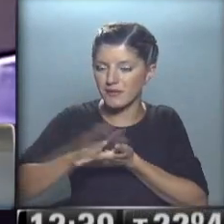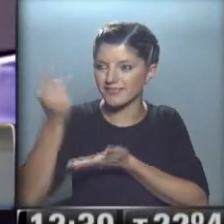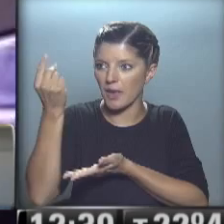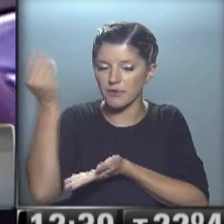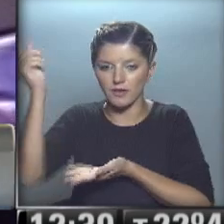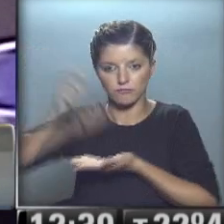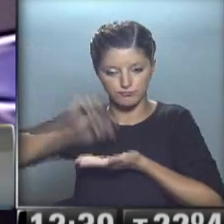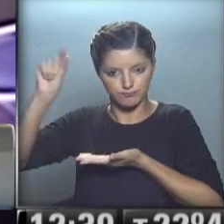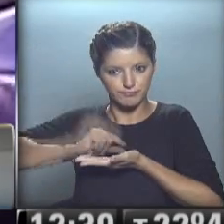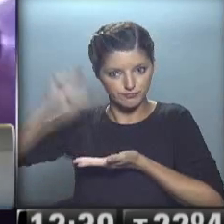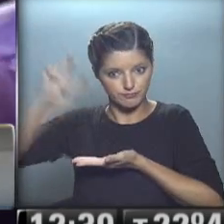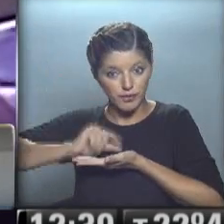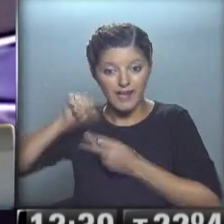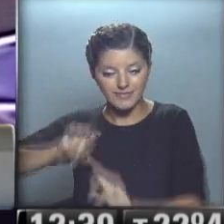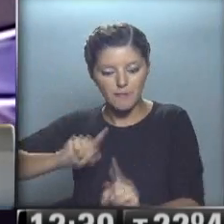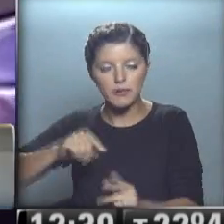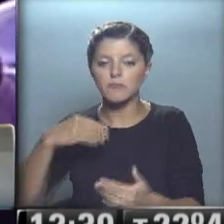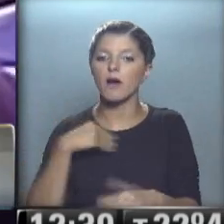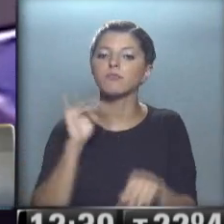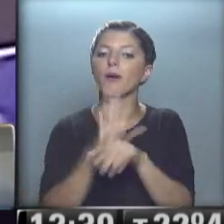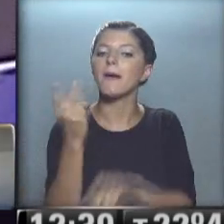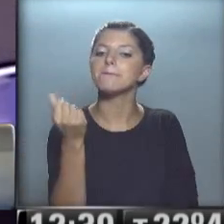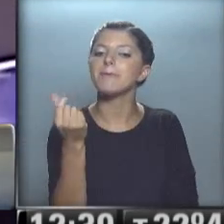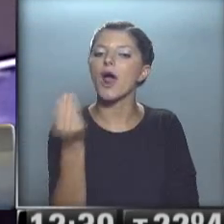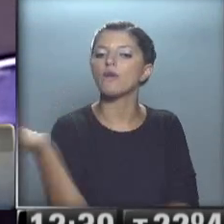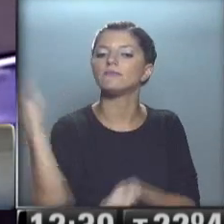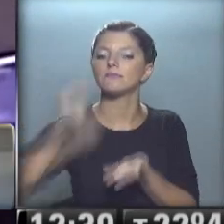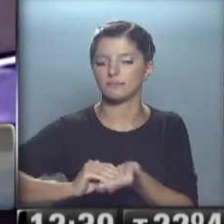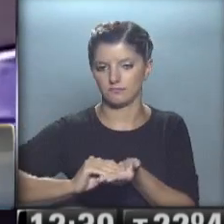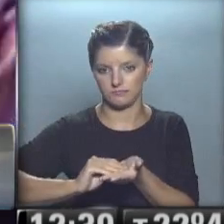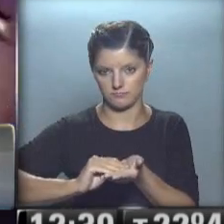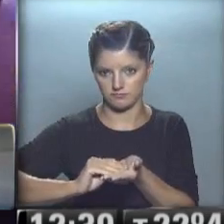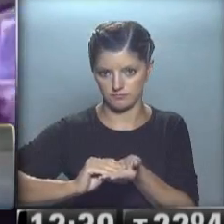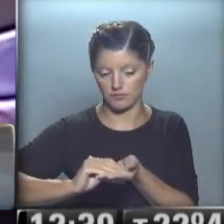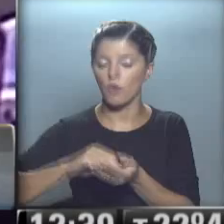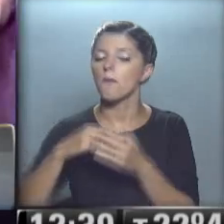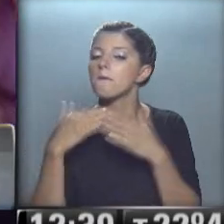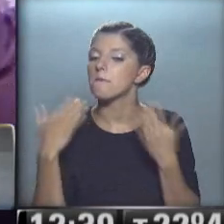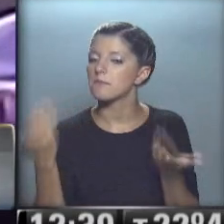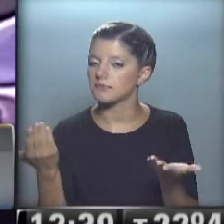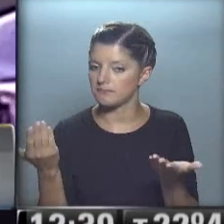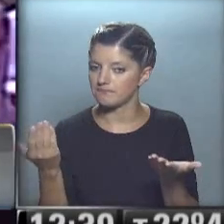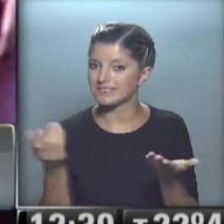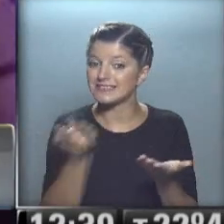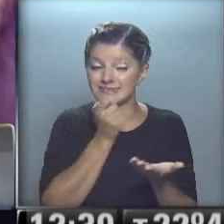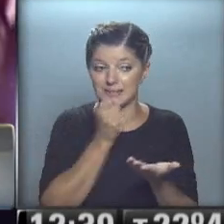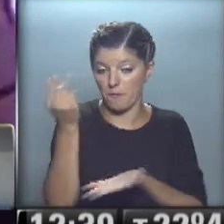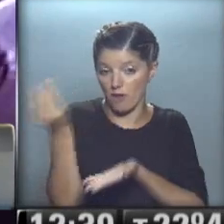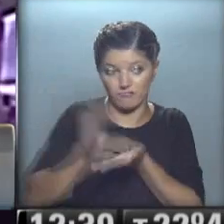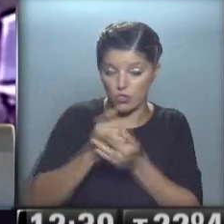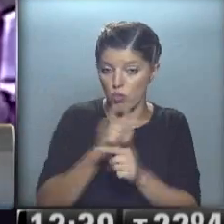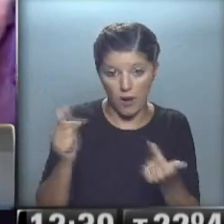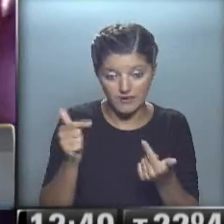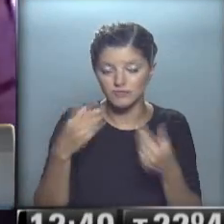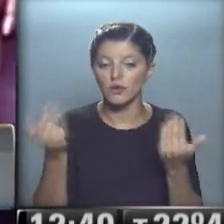ingresos tengan valor agregado porque si no vamos a estar